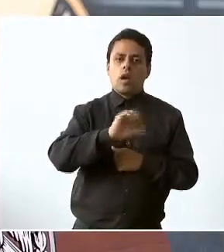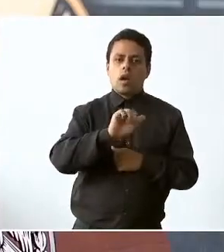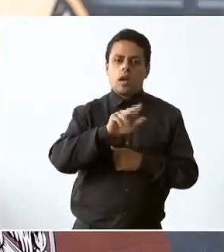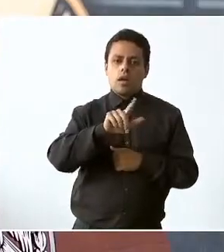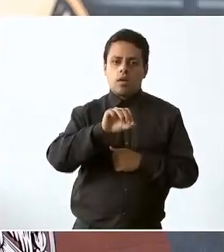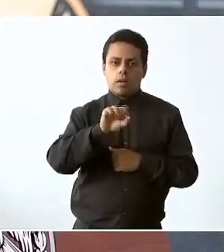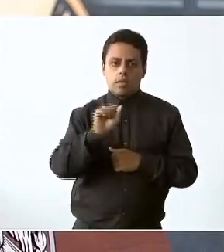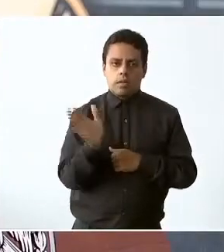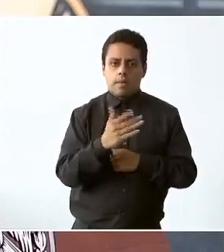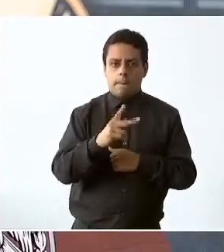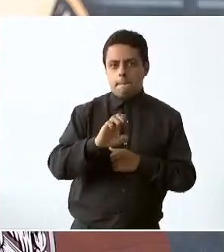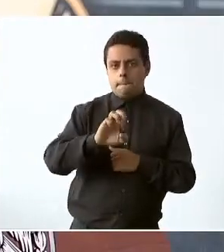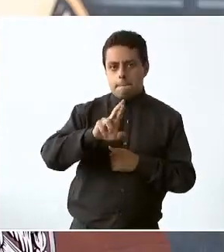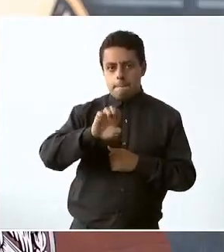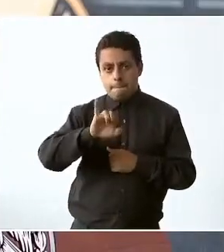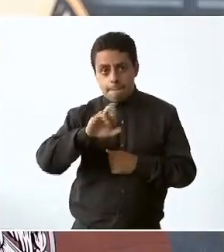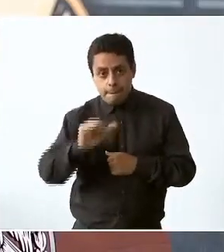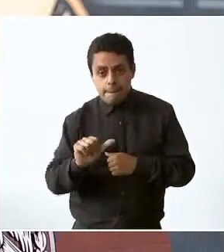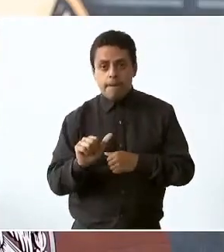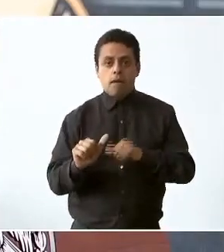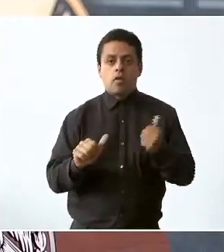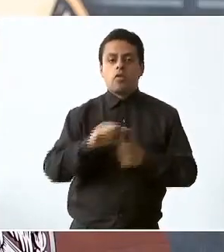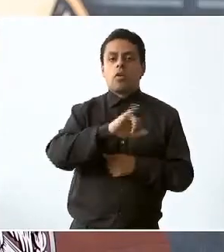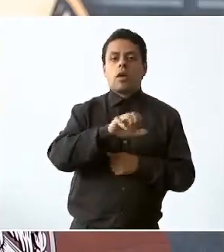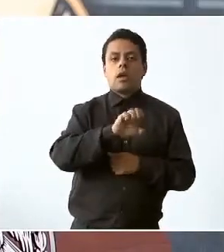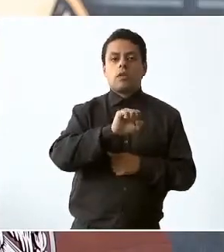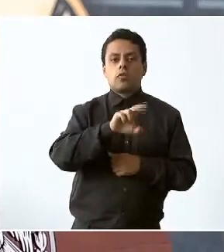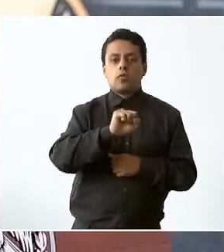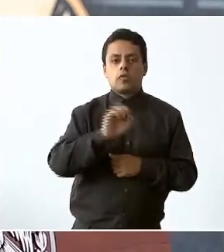Pereira, Jesús Flores Magón,